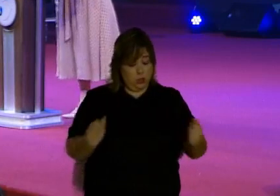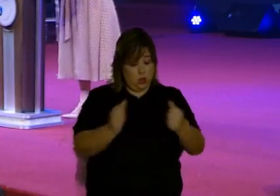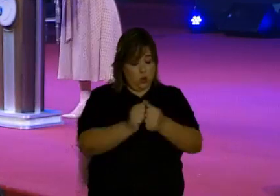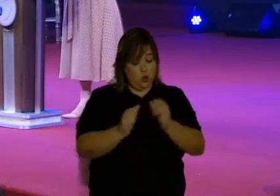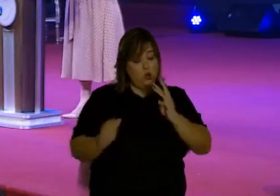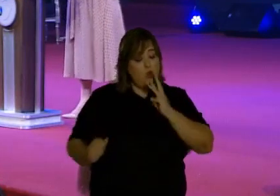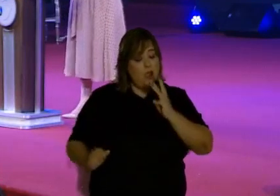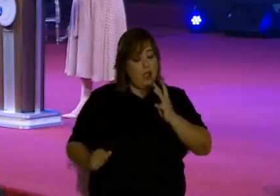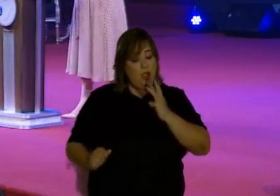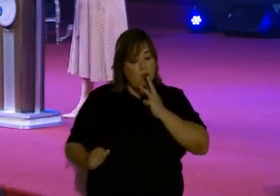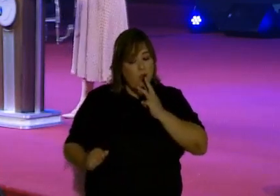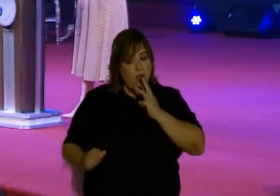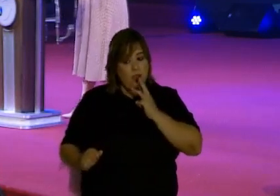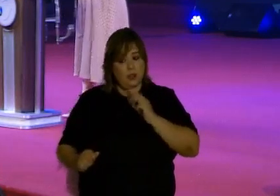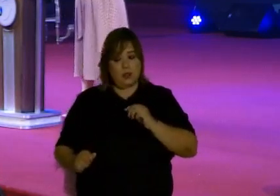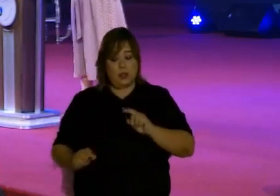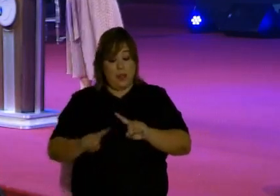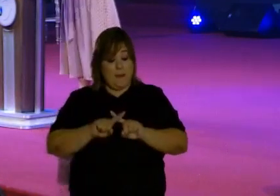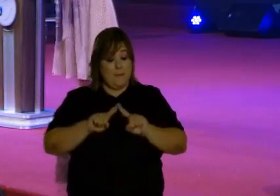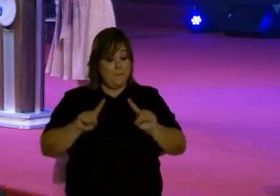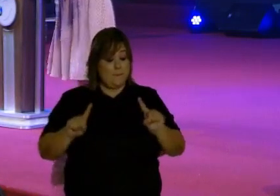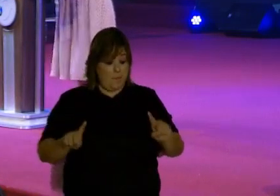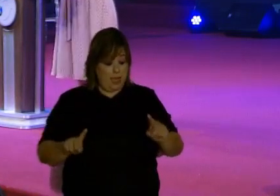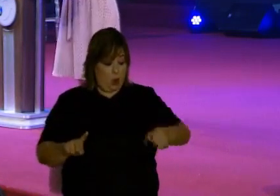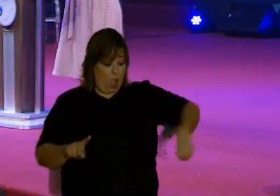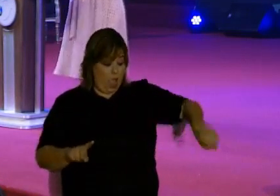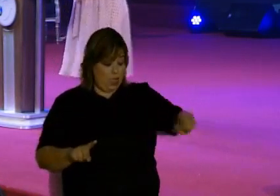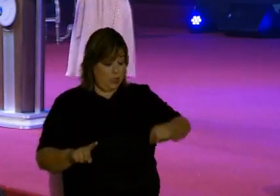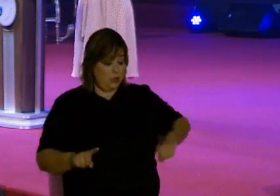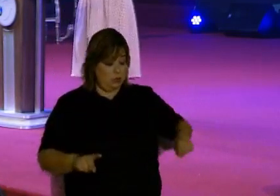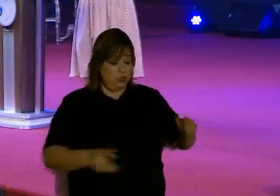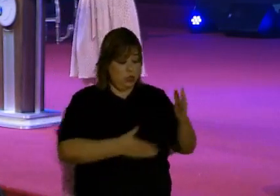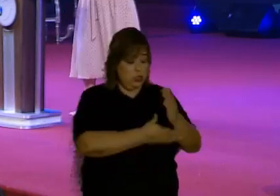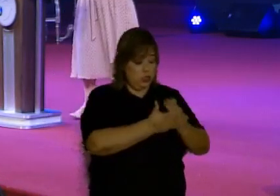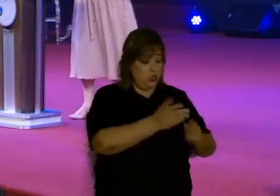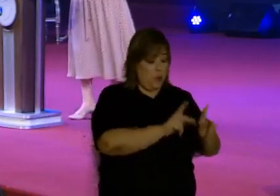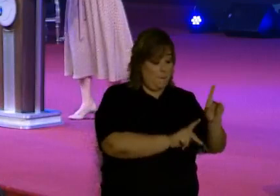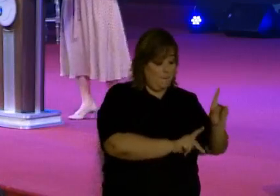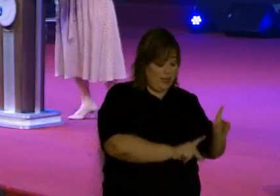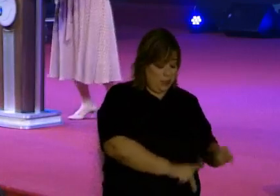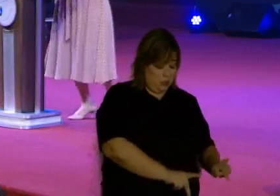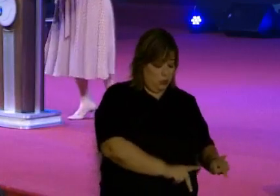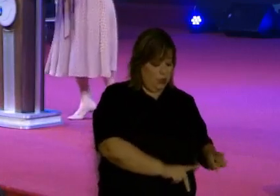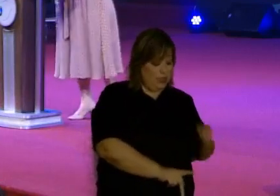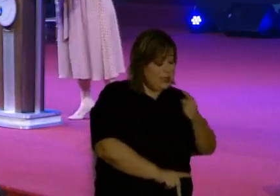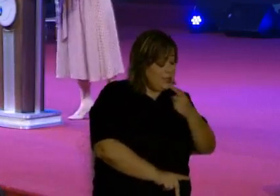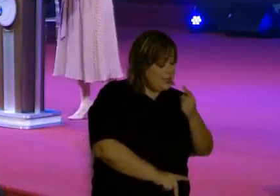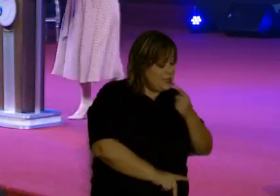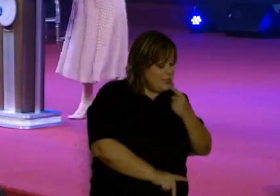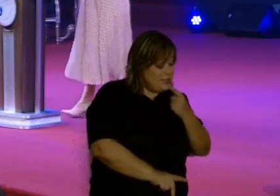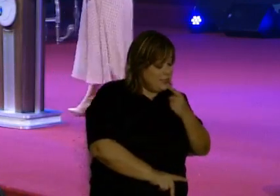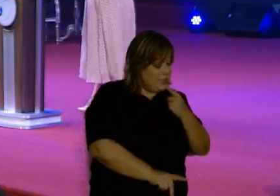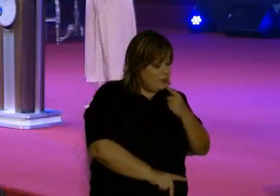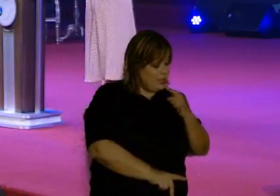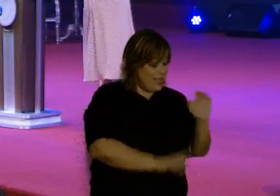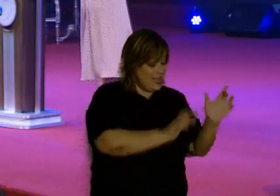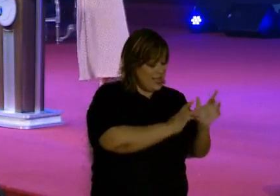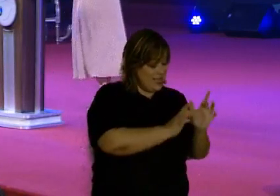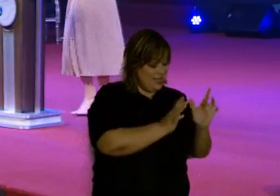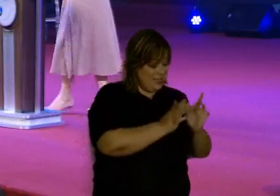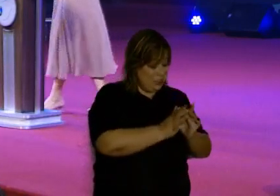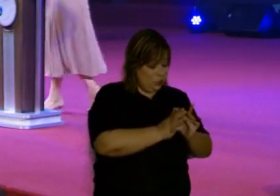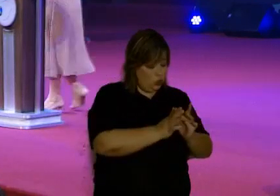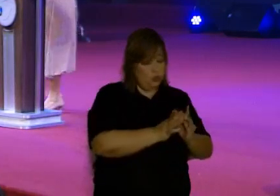quien vosotros no le conocen. Este es el que viene después de mí, el que era antes de mí. Mire la forma de hablar de